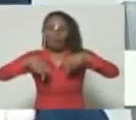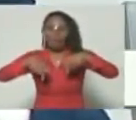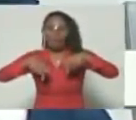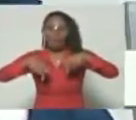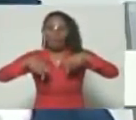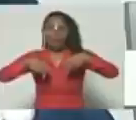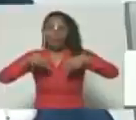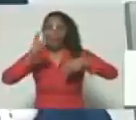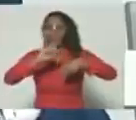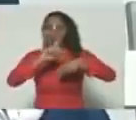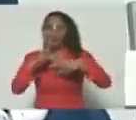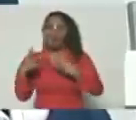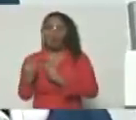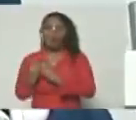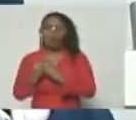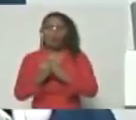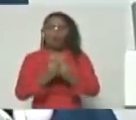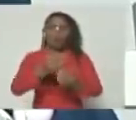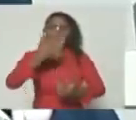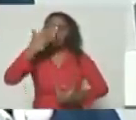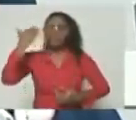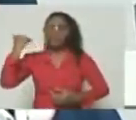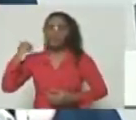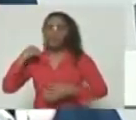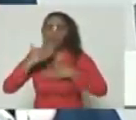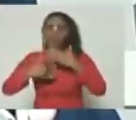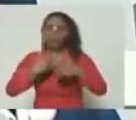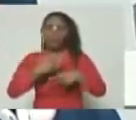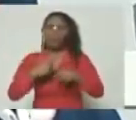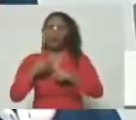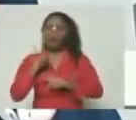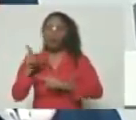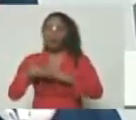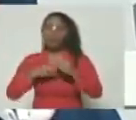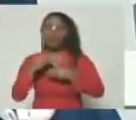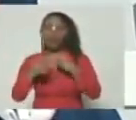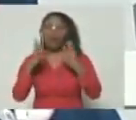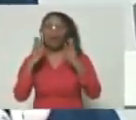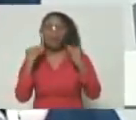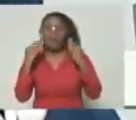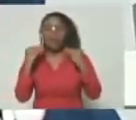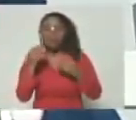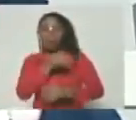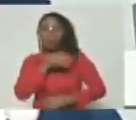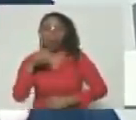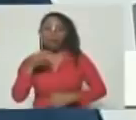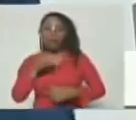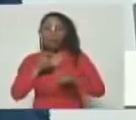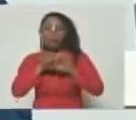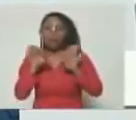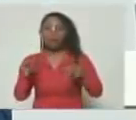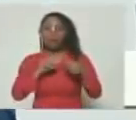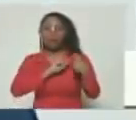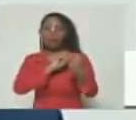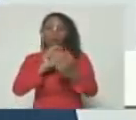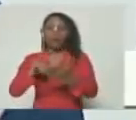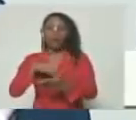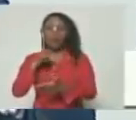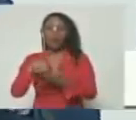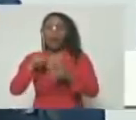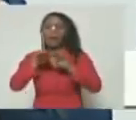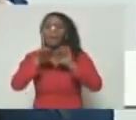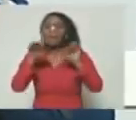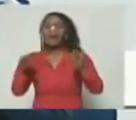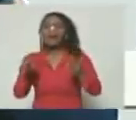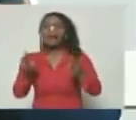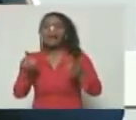no fuimos juntos en el pasado proceso, pero ellos tuvieron una experiencia exitosa, que fue la Mesa de Diálogo Nacional. Mesa de Diálogo